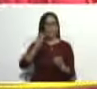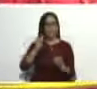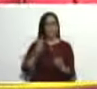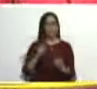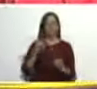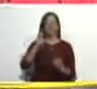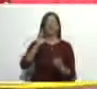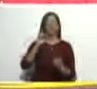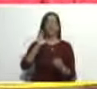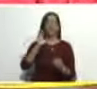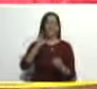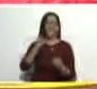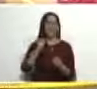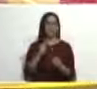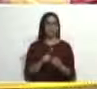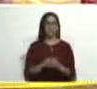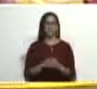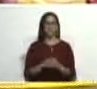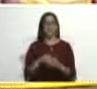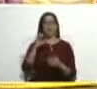La Orchila,